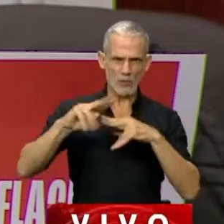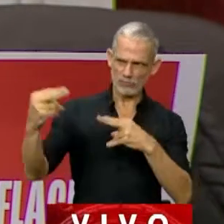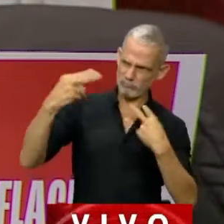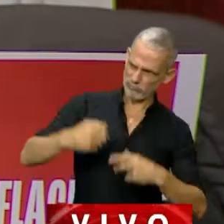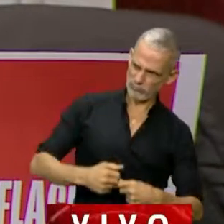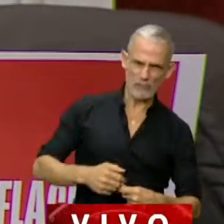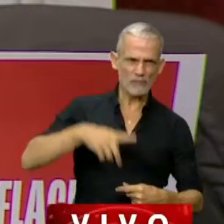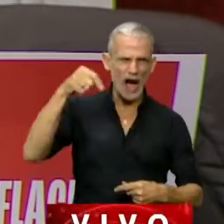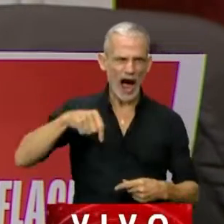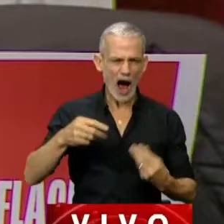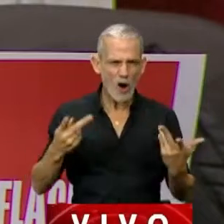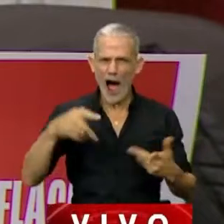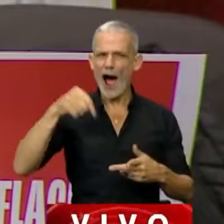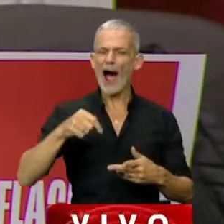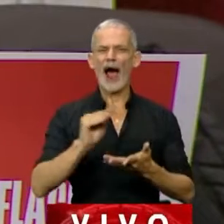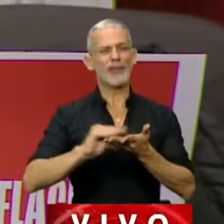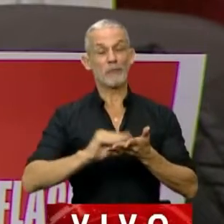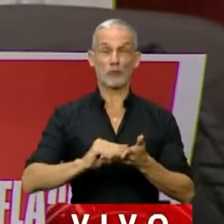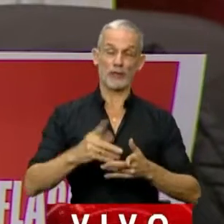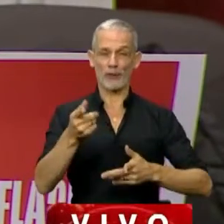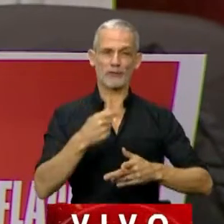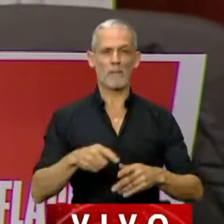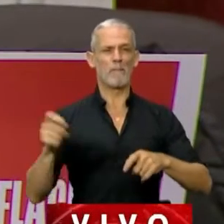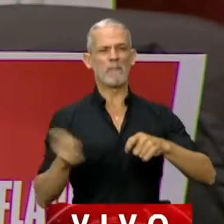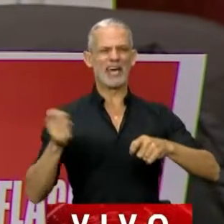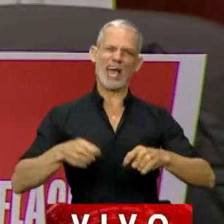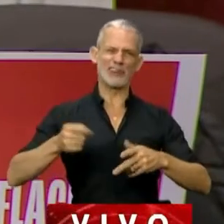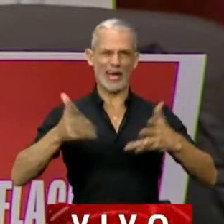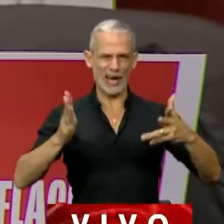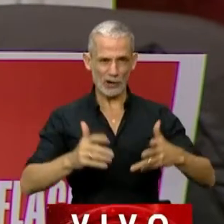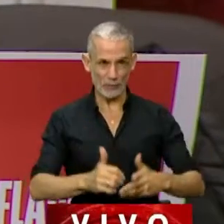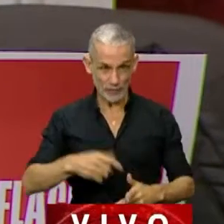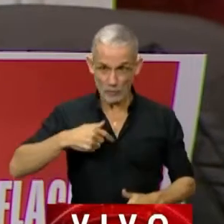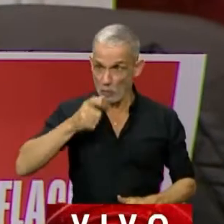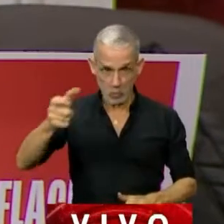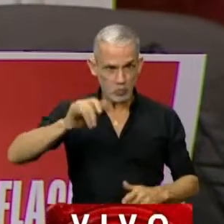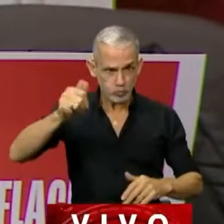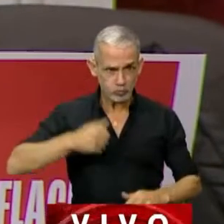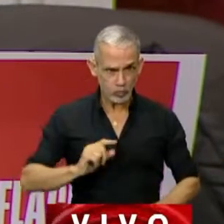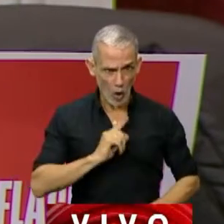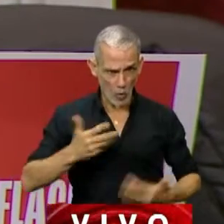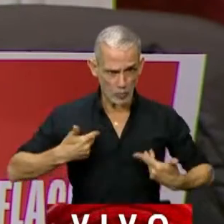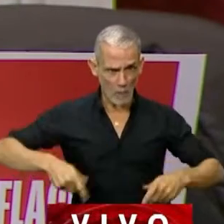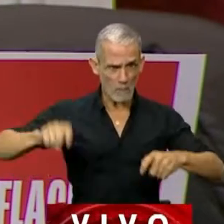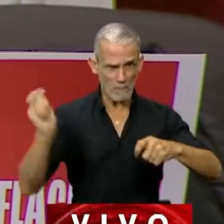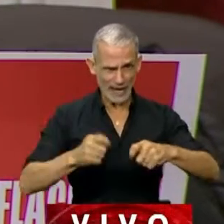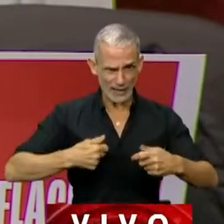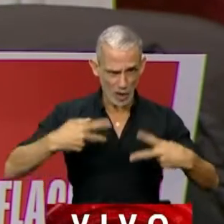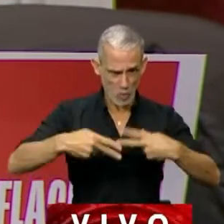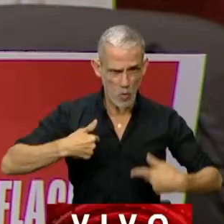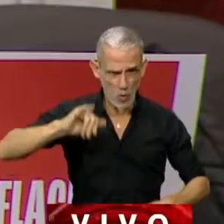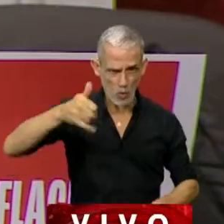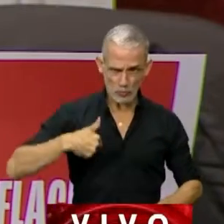miraban y decían, ahora acá hay diputados y diputadas piqueteros. Y yo respondí, a mucha honra, por